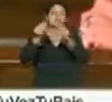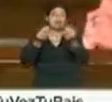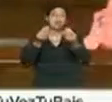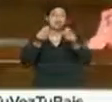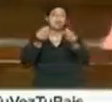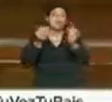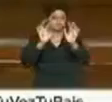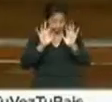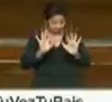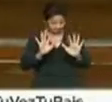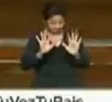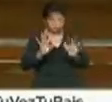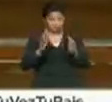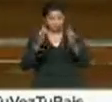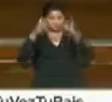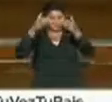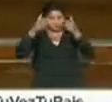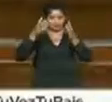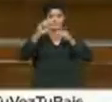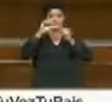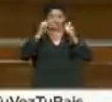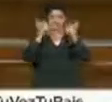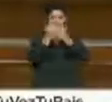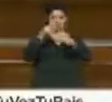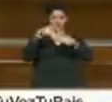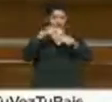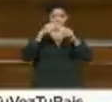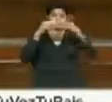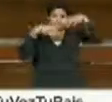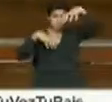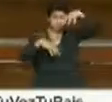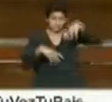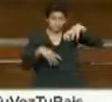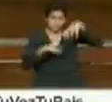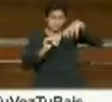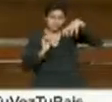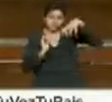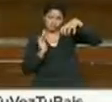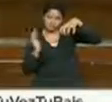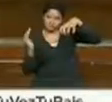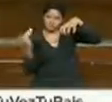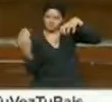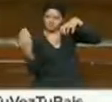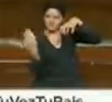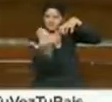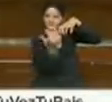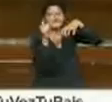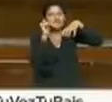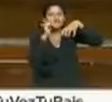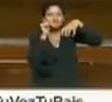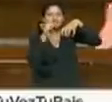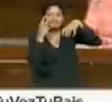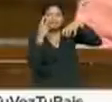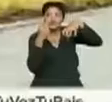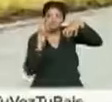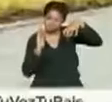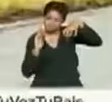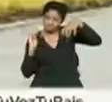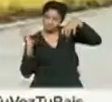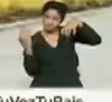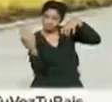la zona azul que va a estar delimitada y va a estar bajo la seguridad exclusiva de las Naciones